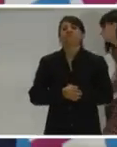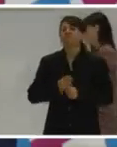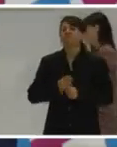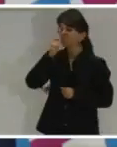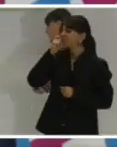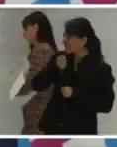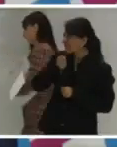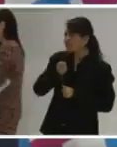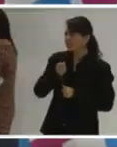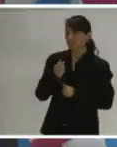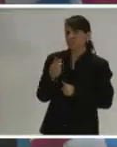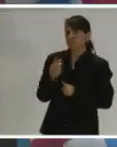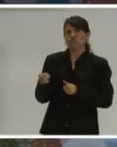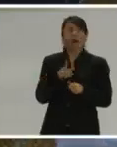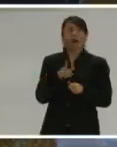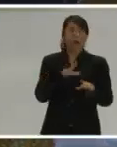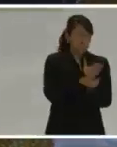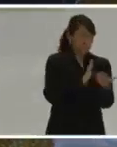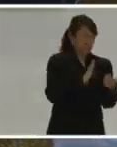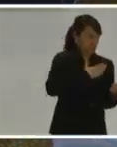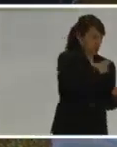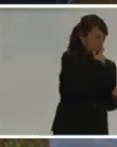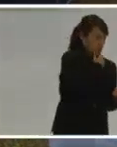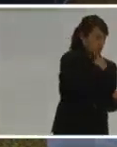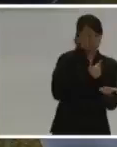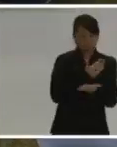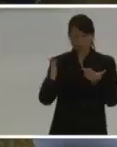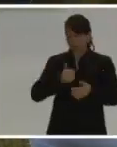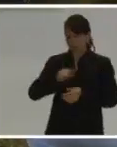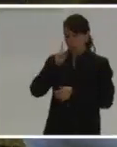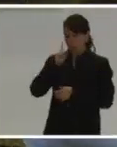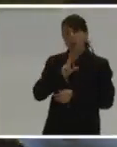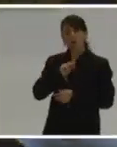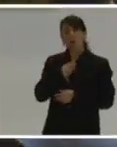la igualdad sustantiva? Si la organización social de las